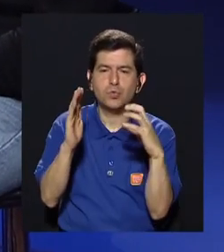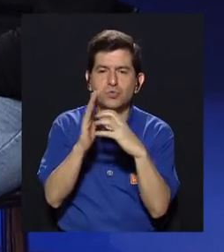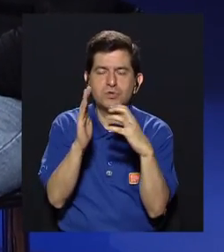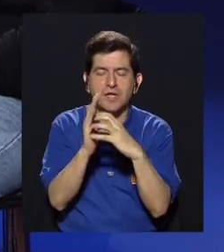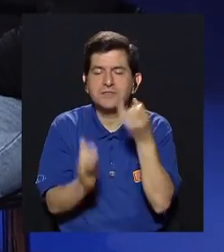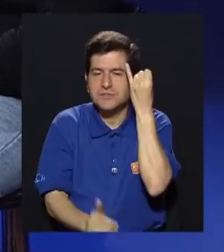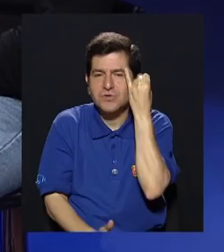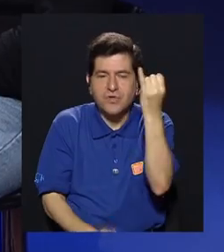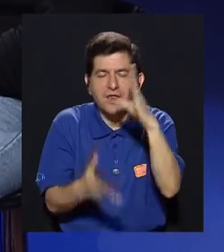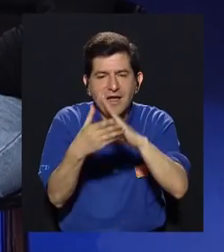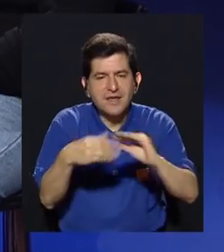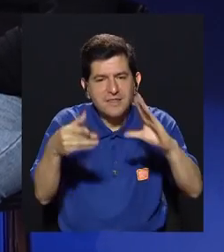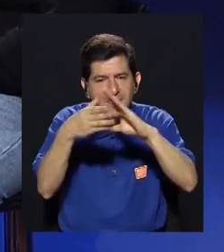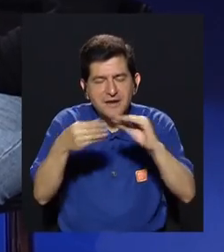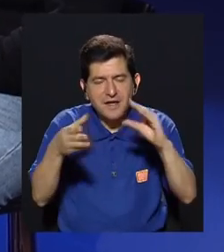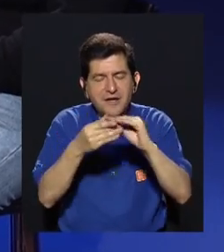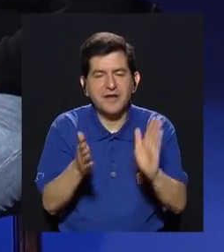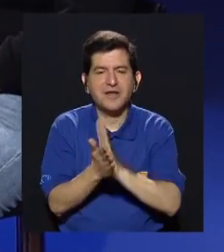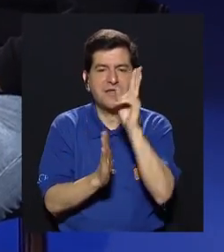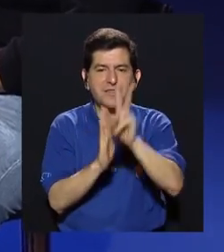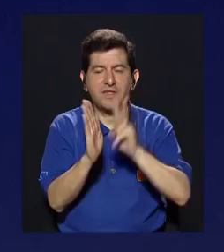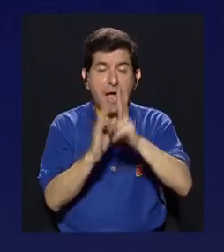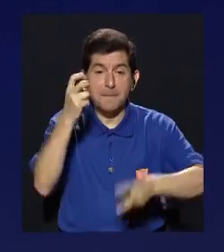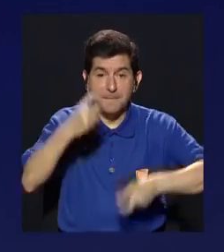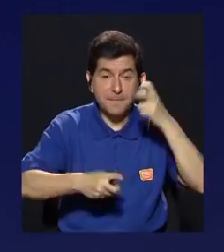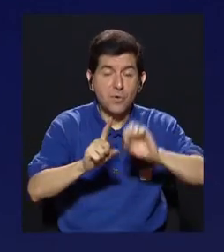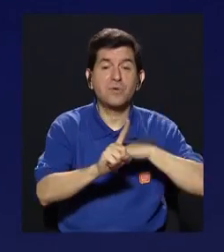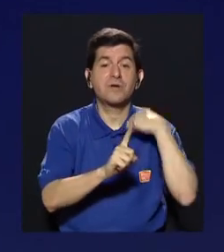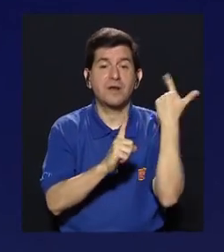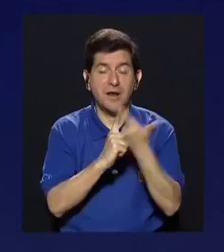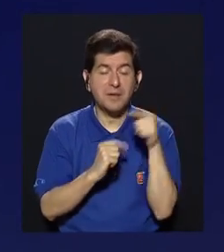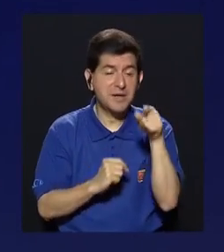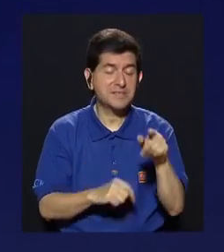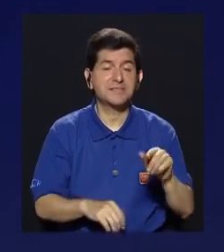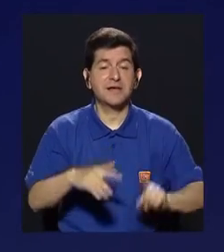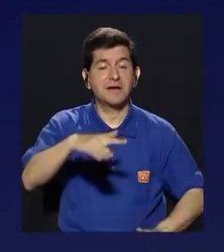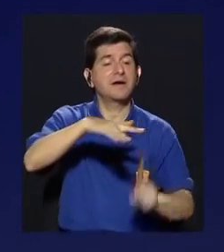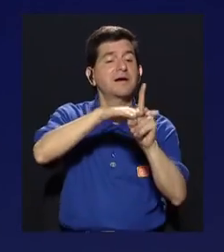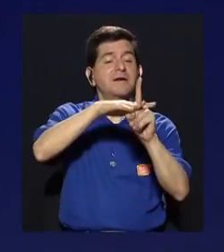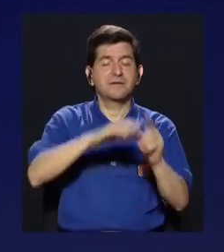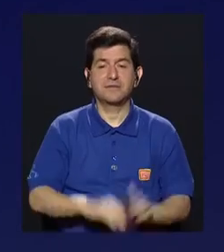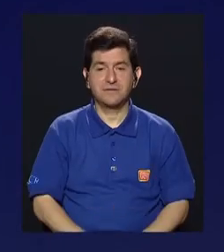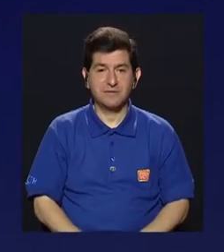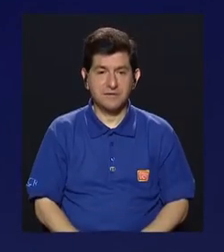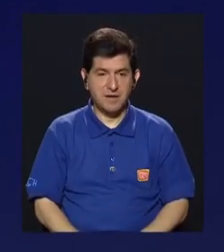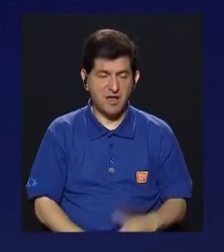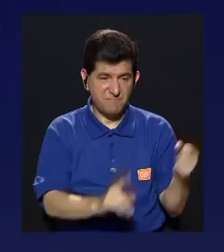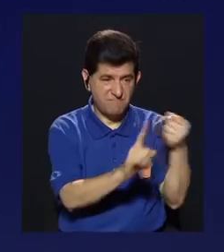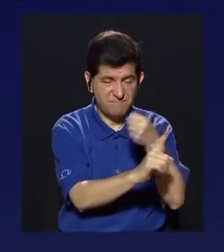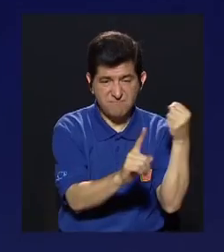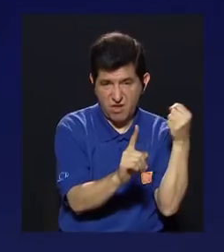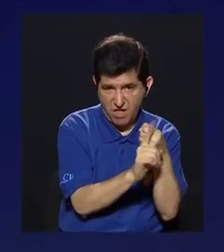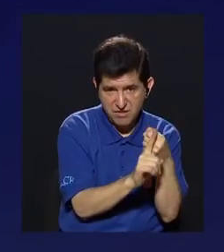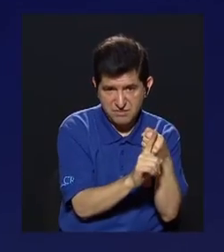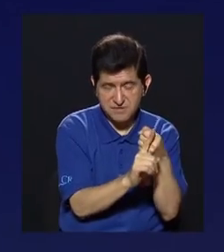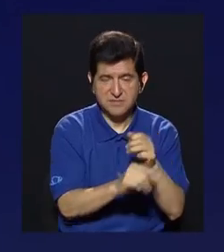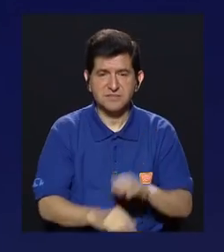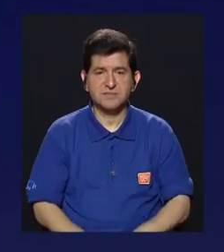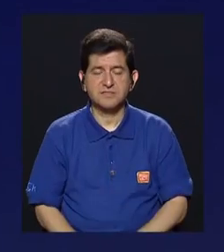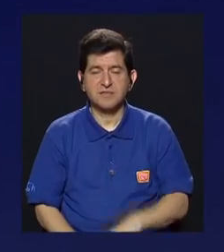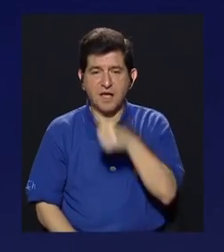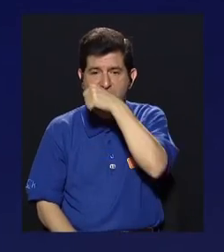encontrar en la narrativa del documental las problemáticas sociales que están ahí vemos la violencia